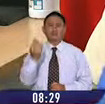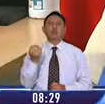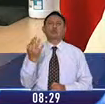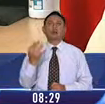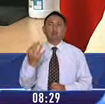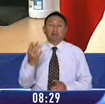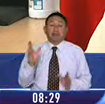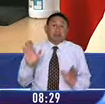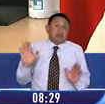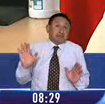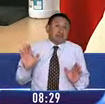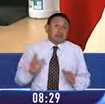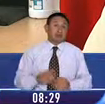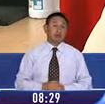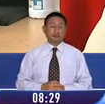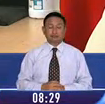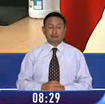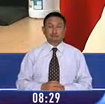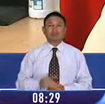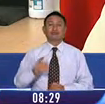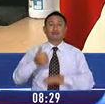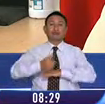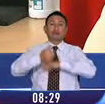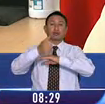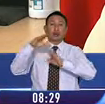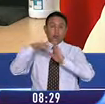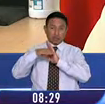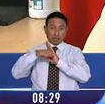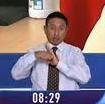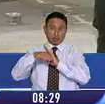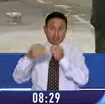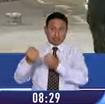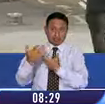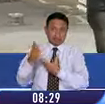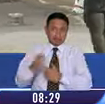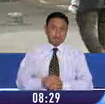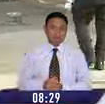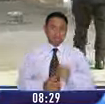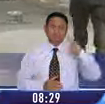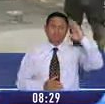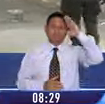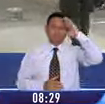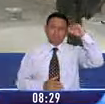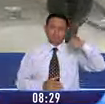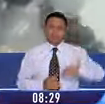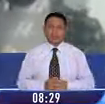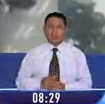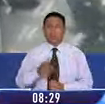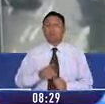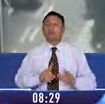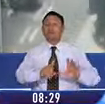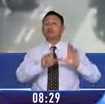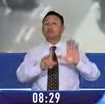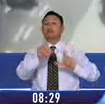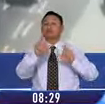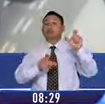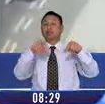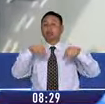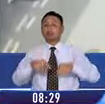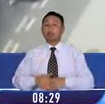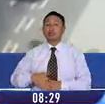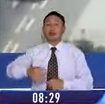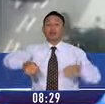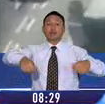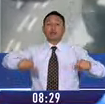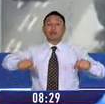todavía oficialmente por parte de la institución financiera. La policía presume que al menos fueron 6 los delincuentes que se